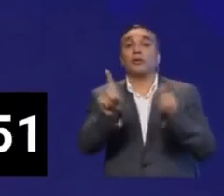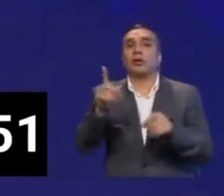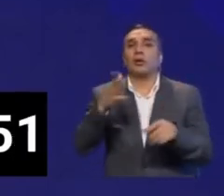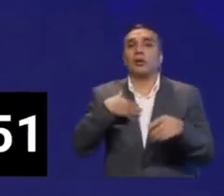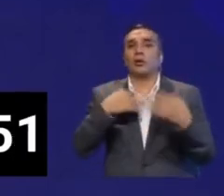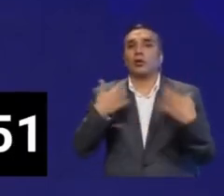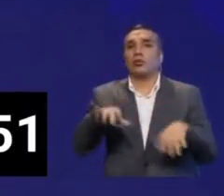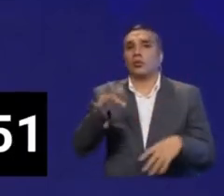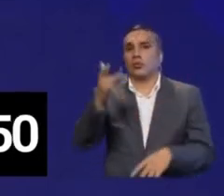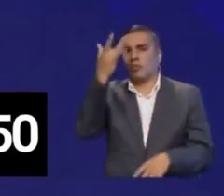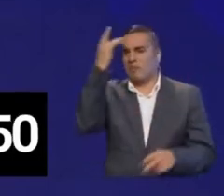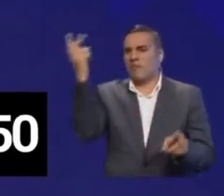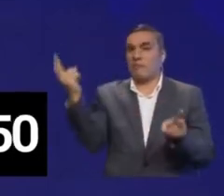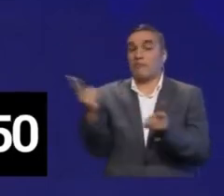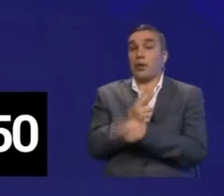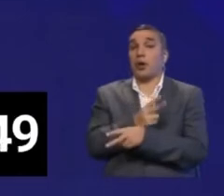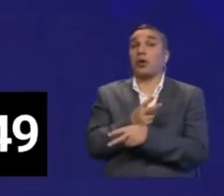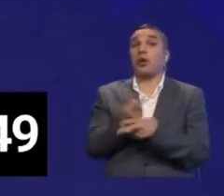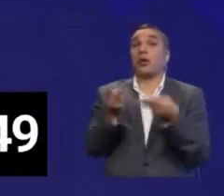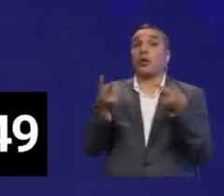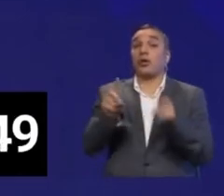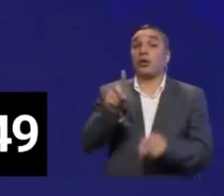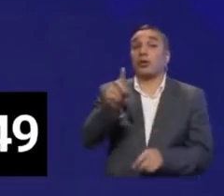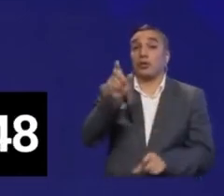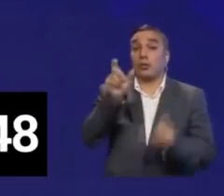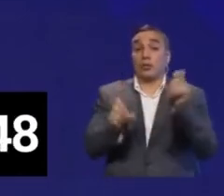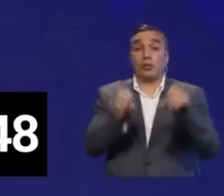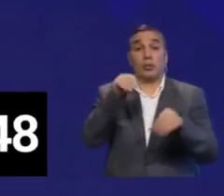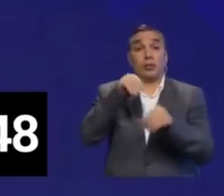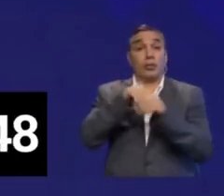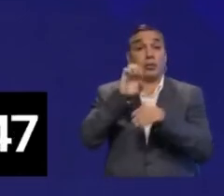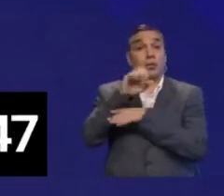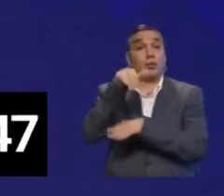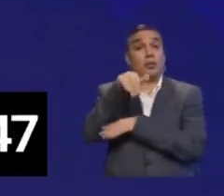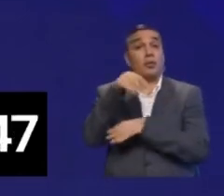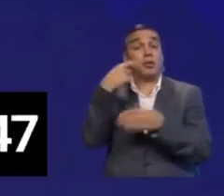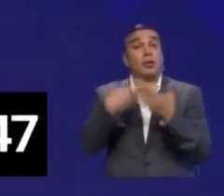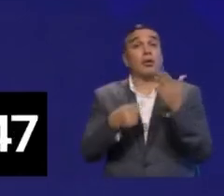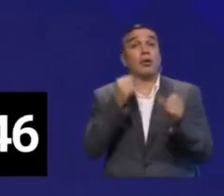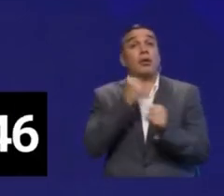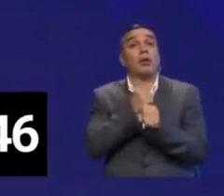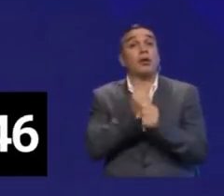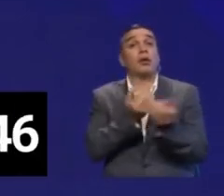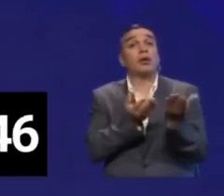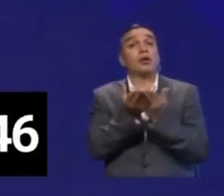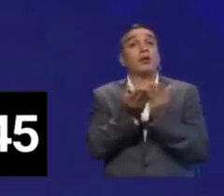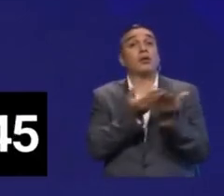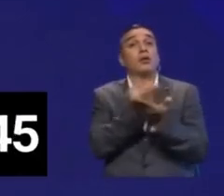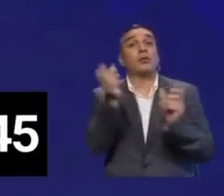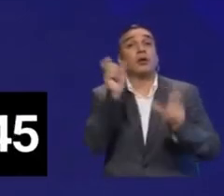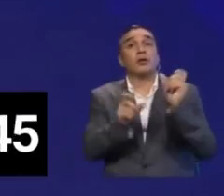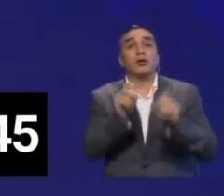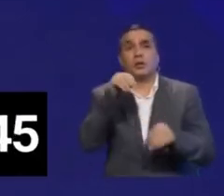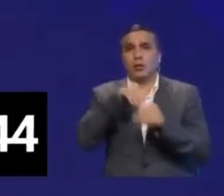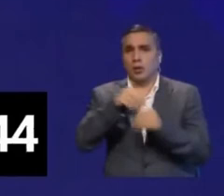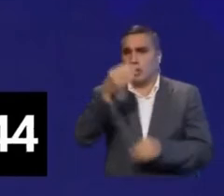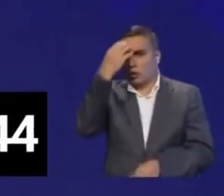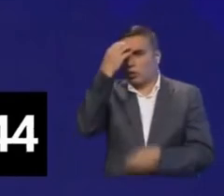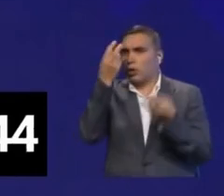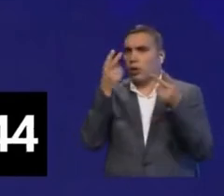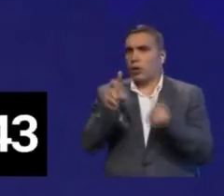una enfermedad crónica. Y también aquellos ecuatorianos y ecuatorianas que prestan un servicio al público. En educación